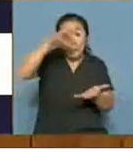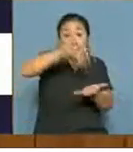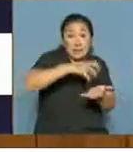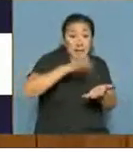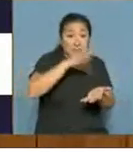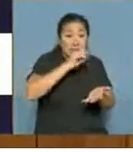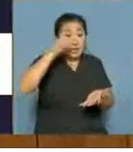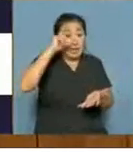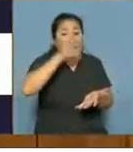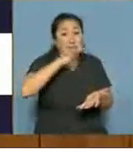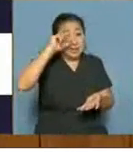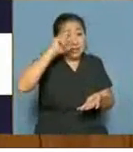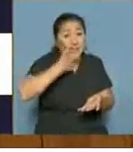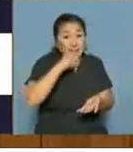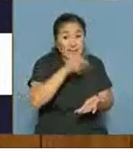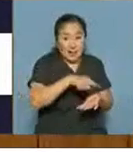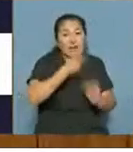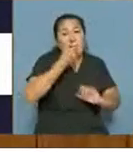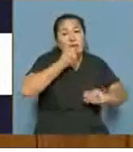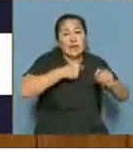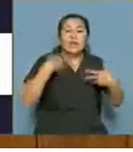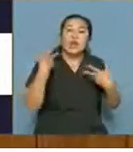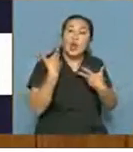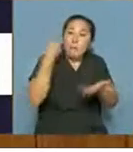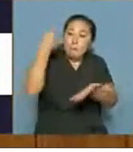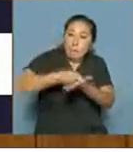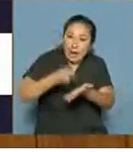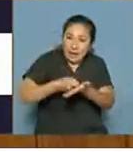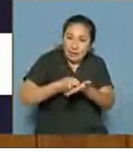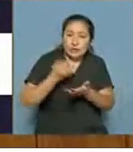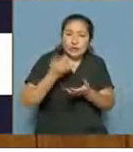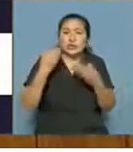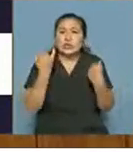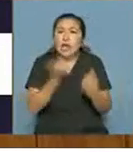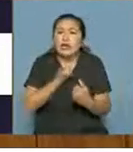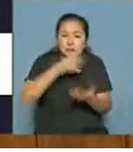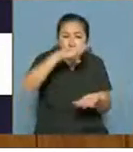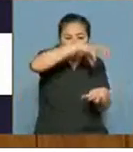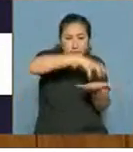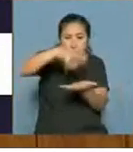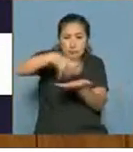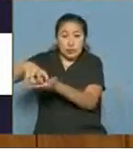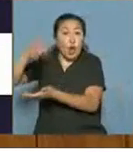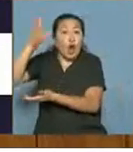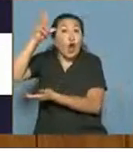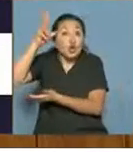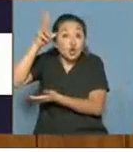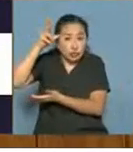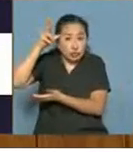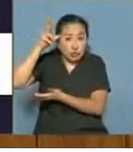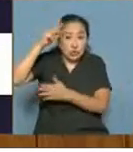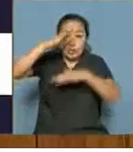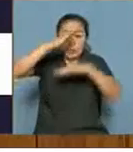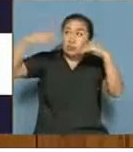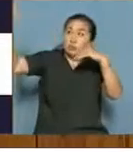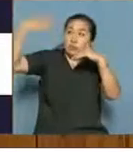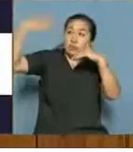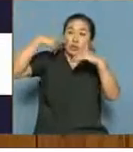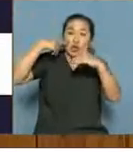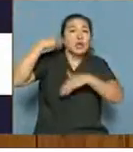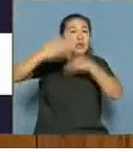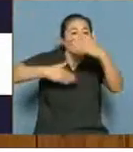comprar esa energía que se suministra a través de estos 8 parques que se comprometió para la construcción, puesta en